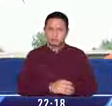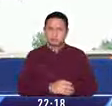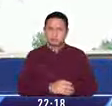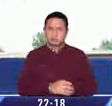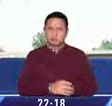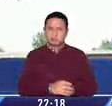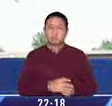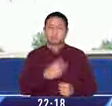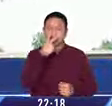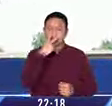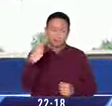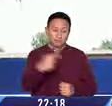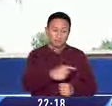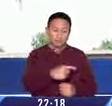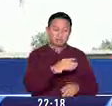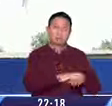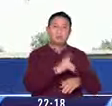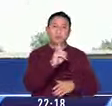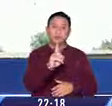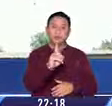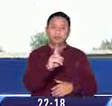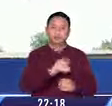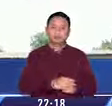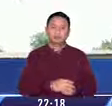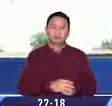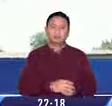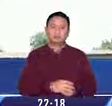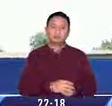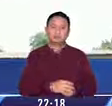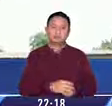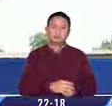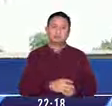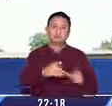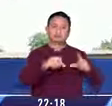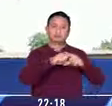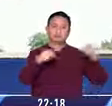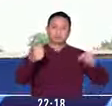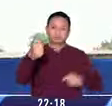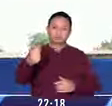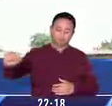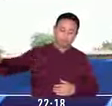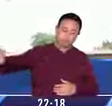síntoma de muestra de violencia que tiene este cuerpo es formar un arma